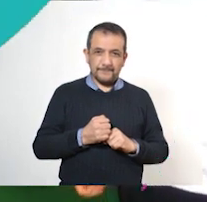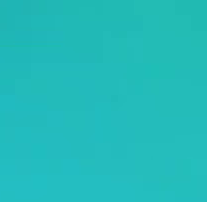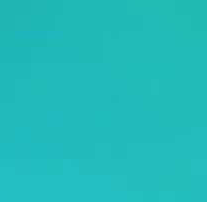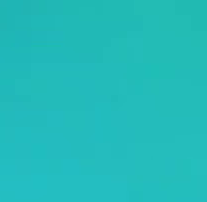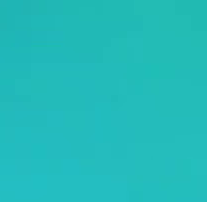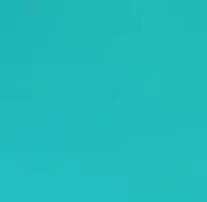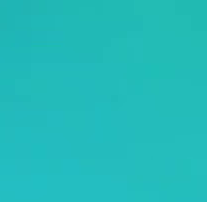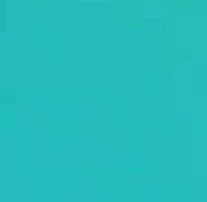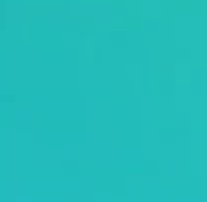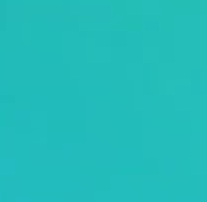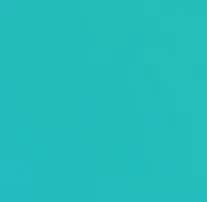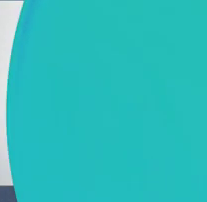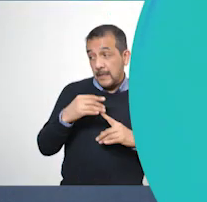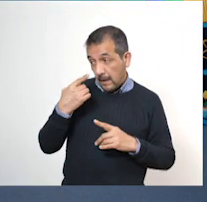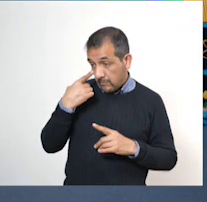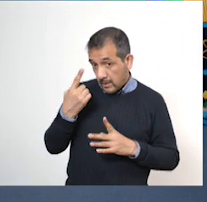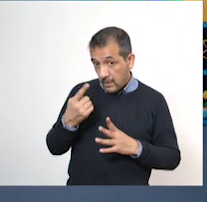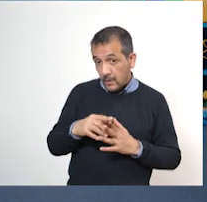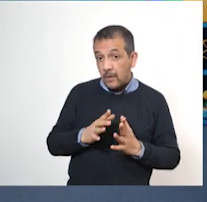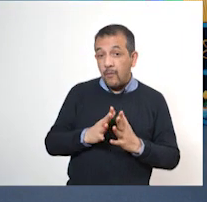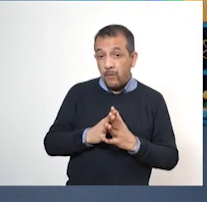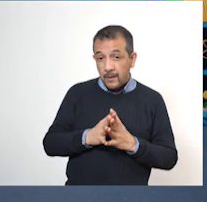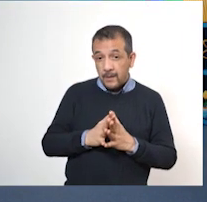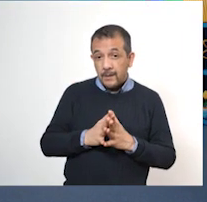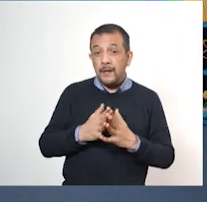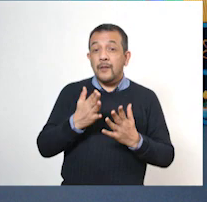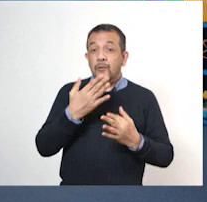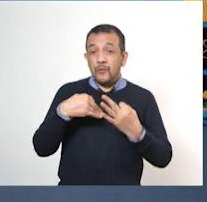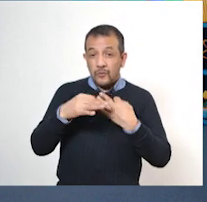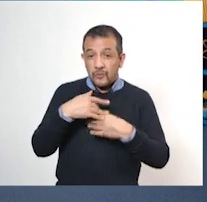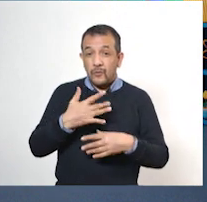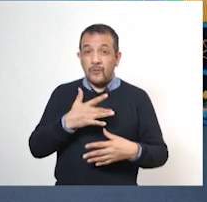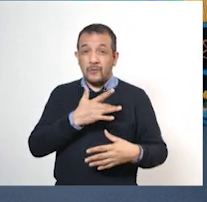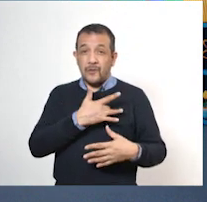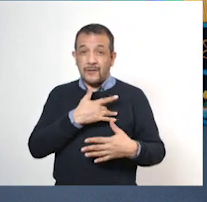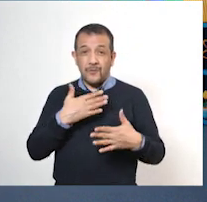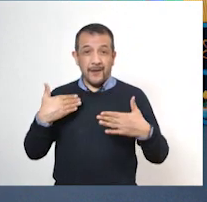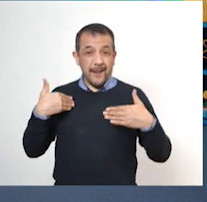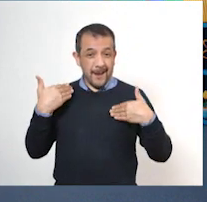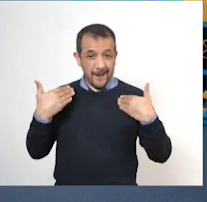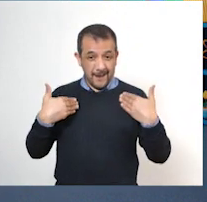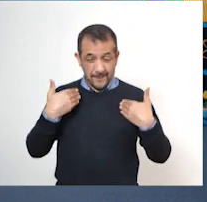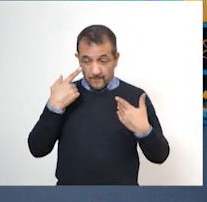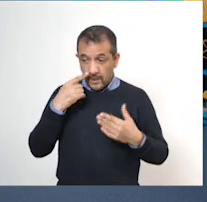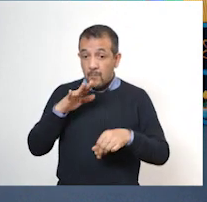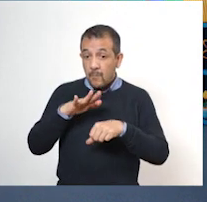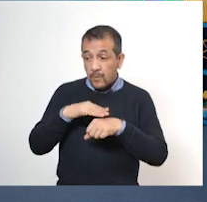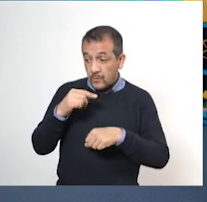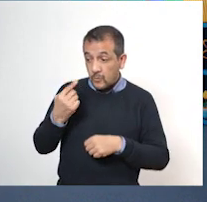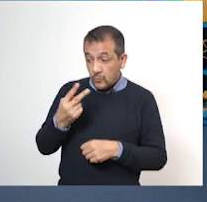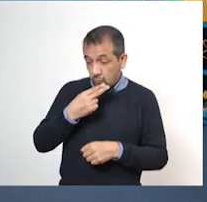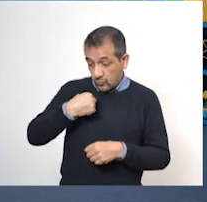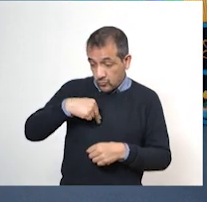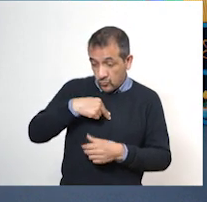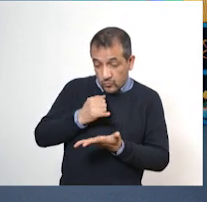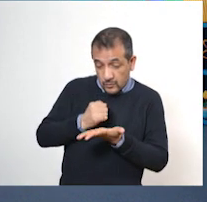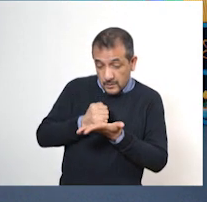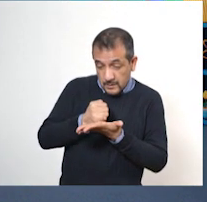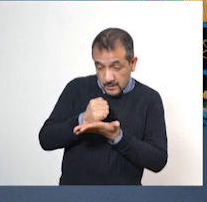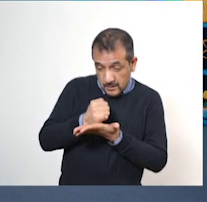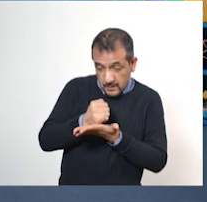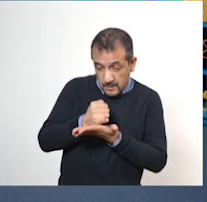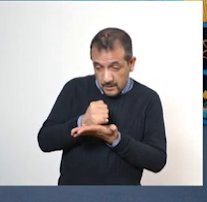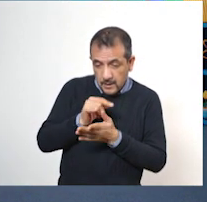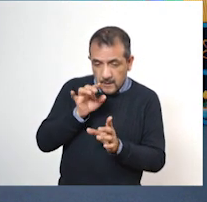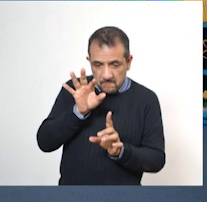¿Gané? Bien dicen que en tripa vacía, corazón sin alegría. Y por eso, las decisiones que tomemos